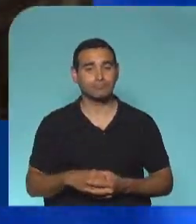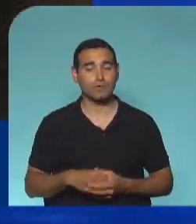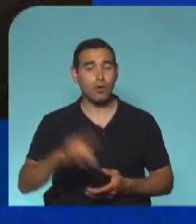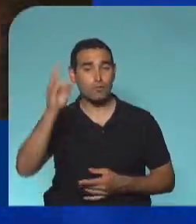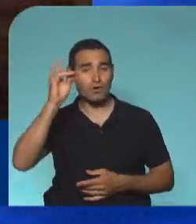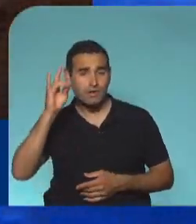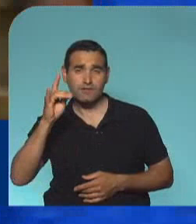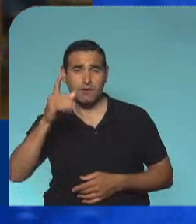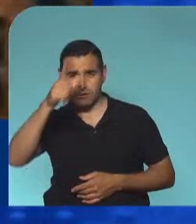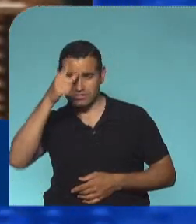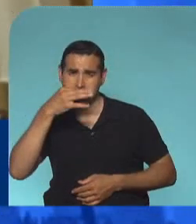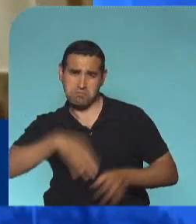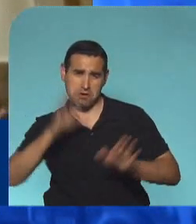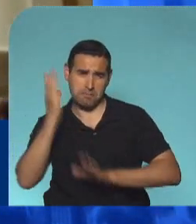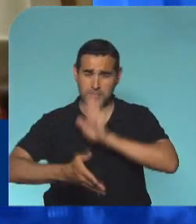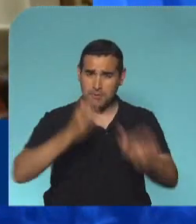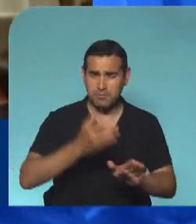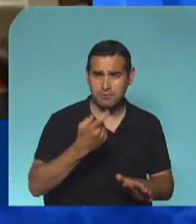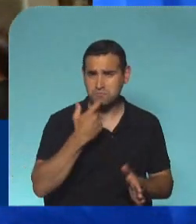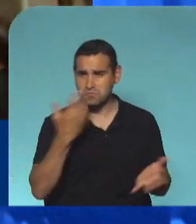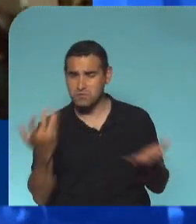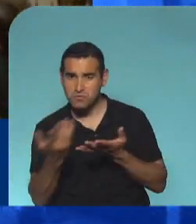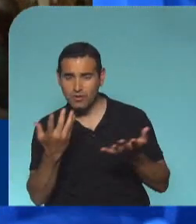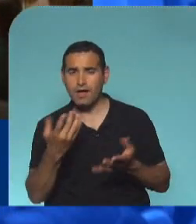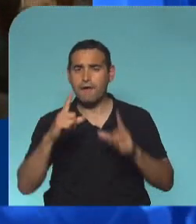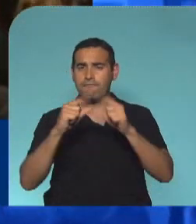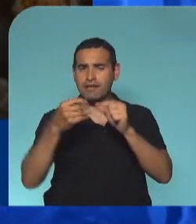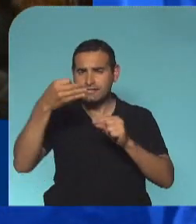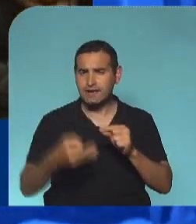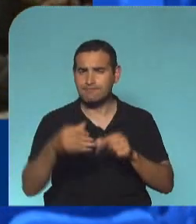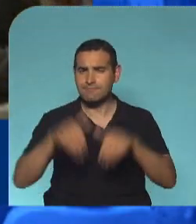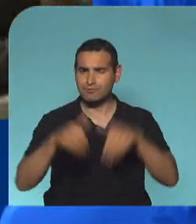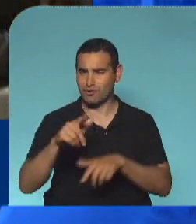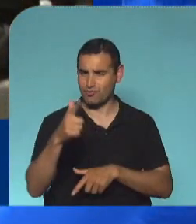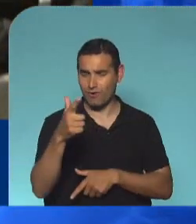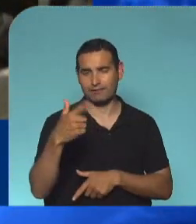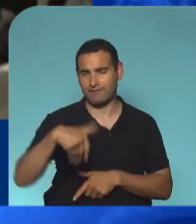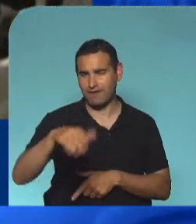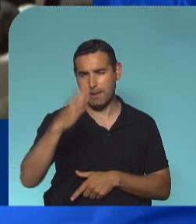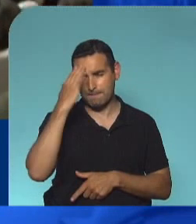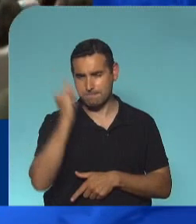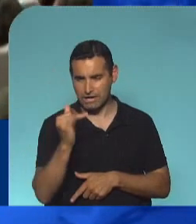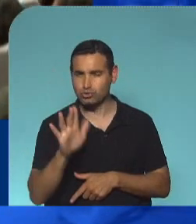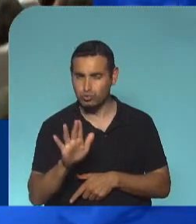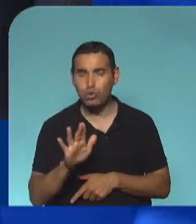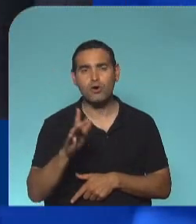Bolivia, entre la represión y la incertidumbre, aún no hay fecha de nuevas elecciones, que serían en marzo, mientras se